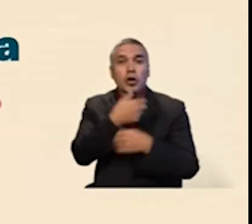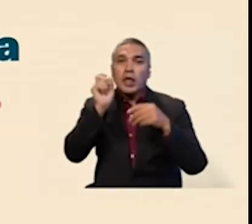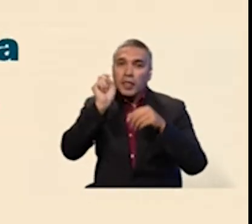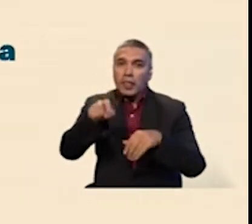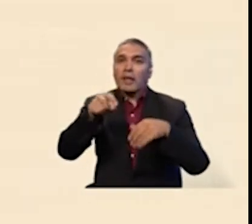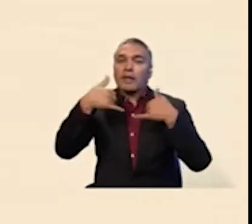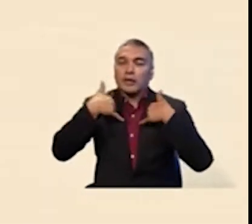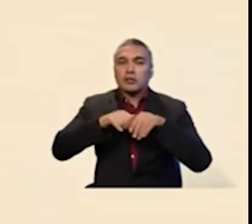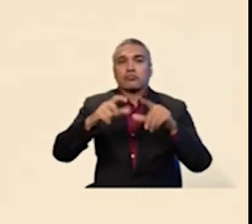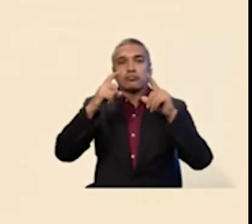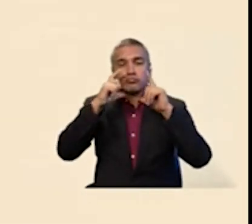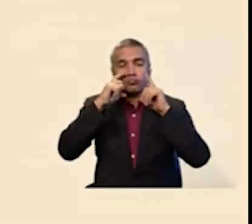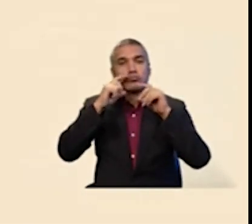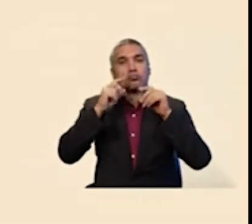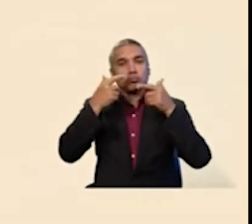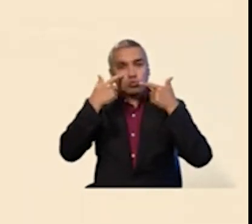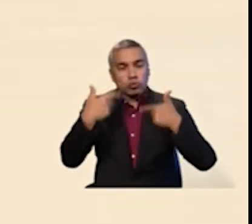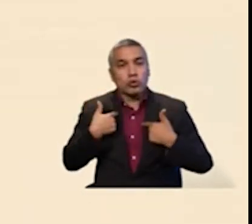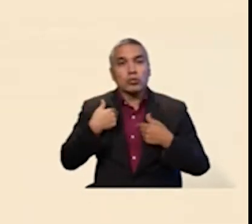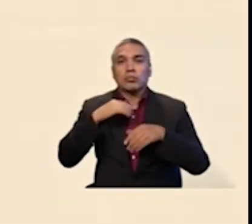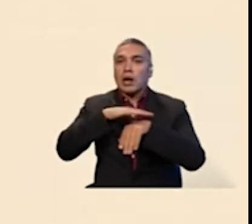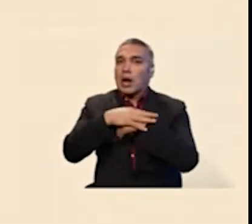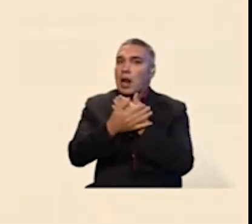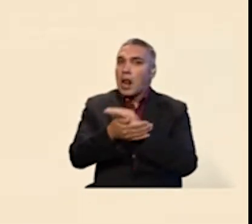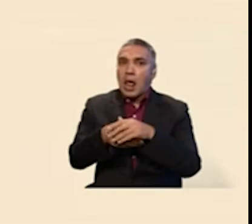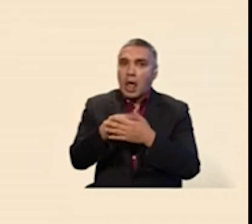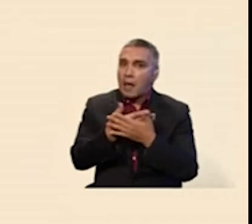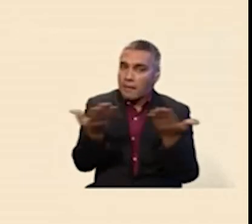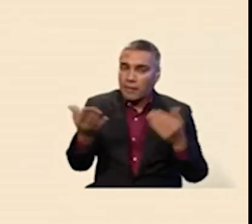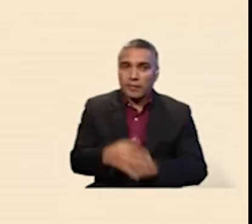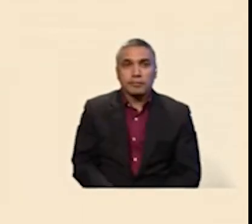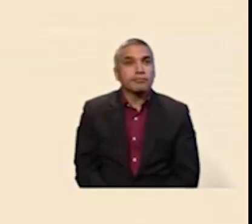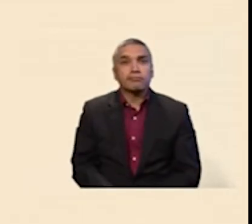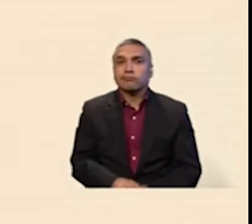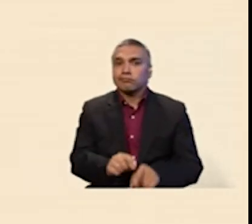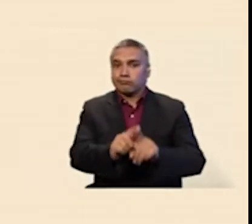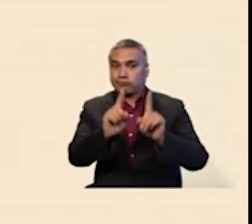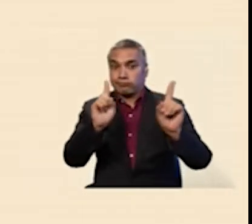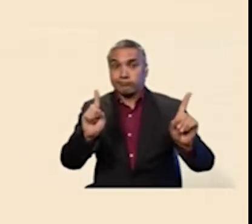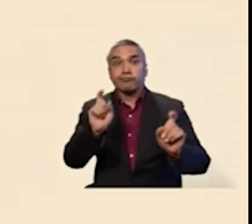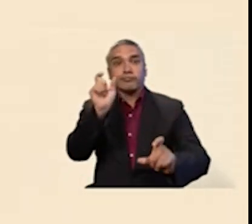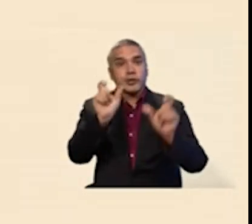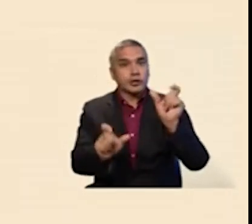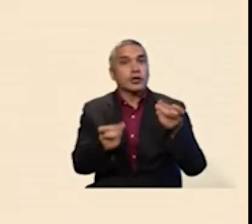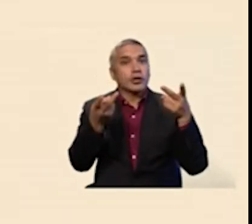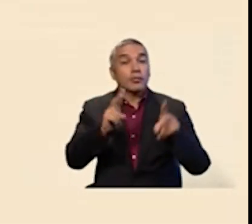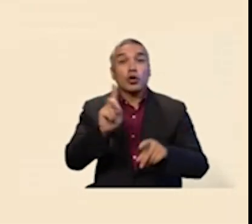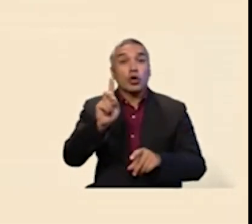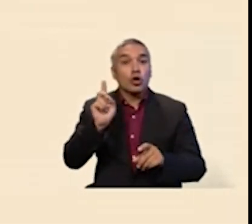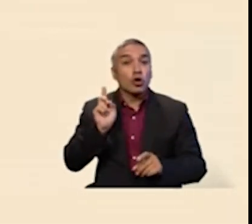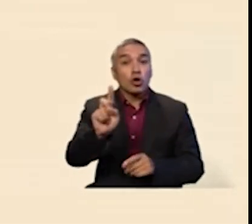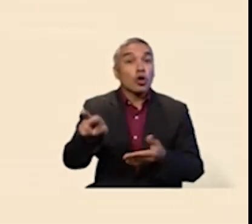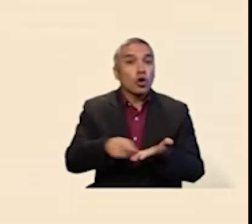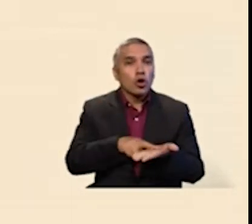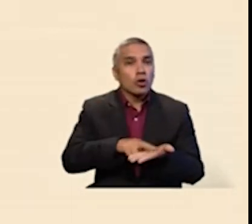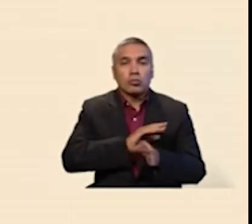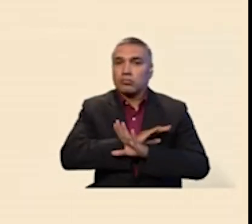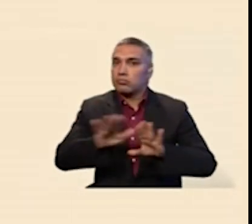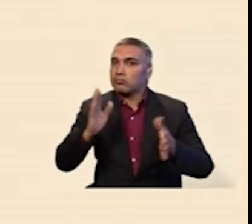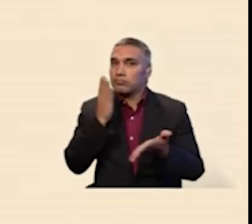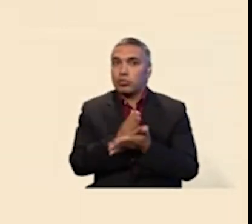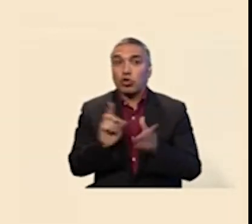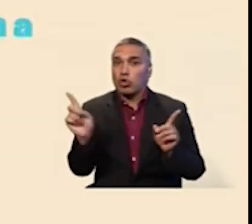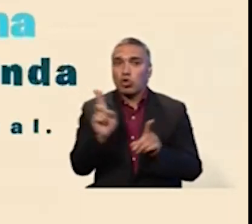seguir cuidándote. Usa mascarilla, lávate frecuentemente las manos, mantén distancia entre personas y no acudas a reuniones ni